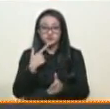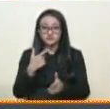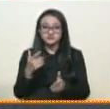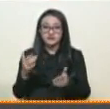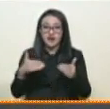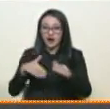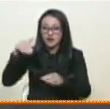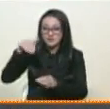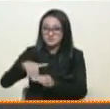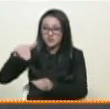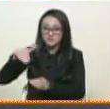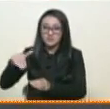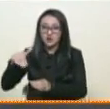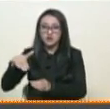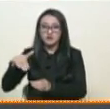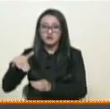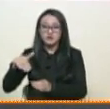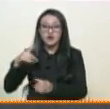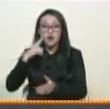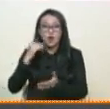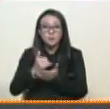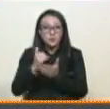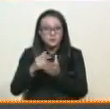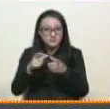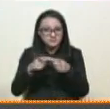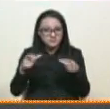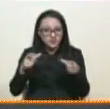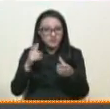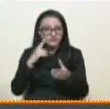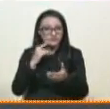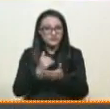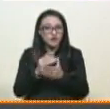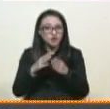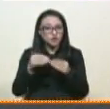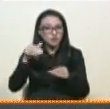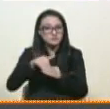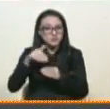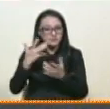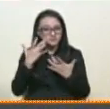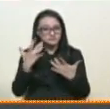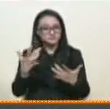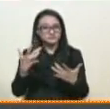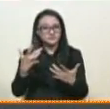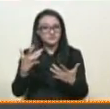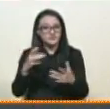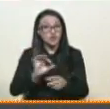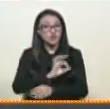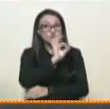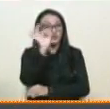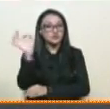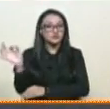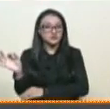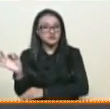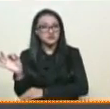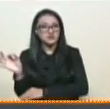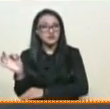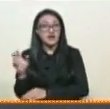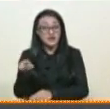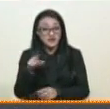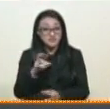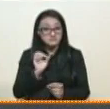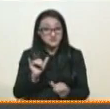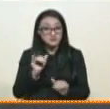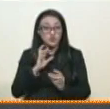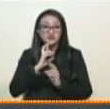de resguardo, que no es otra cosa que los comprobantes de voto que todos los electores fueron visualizando a lo largo del día. Entonces, ese resultado